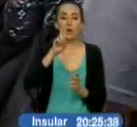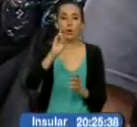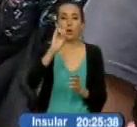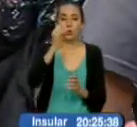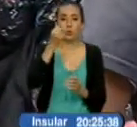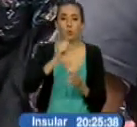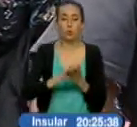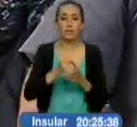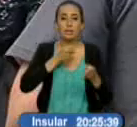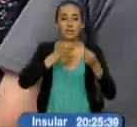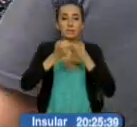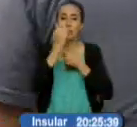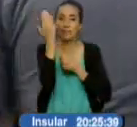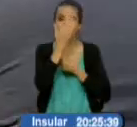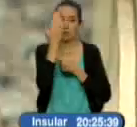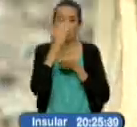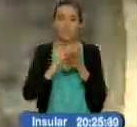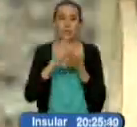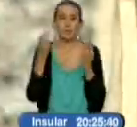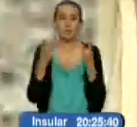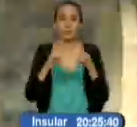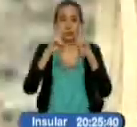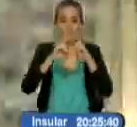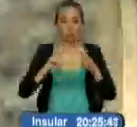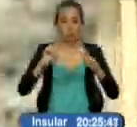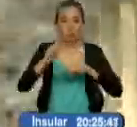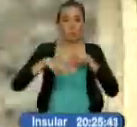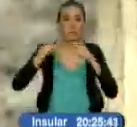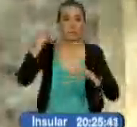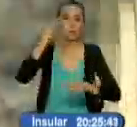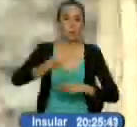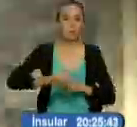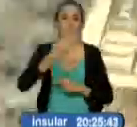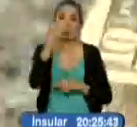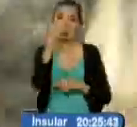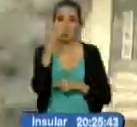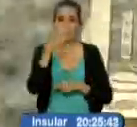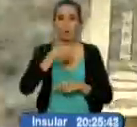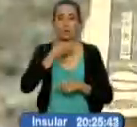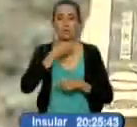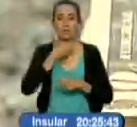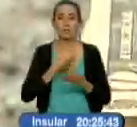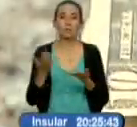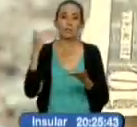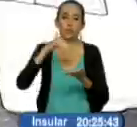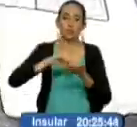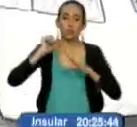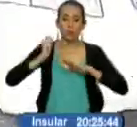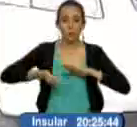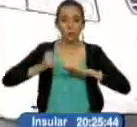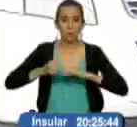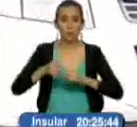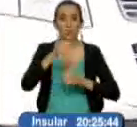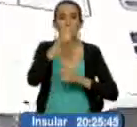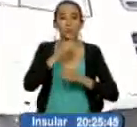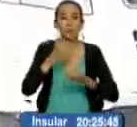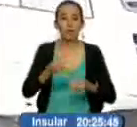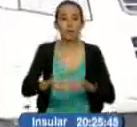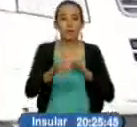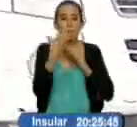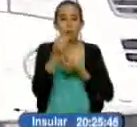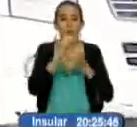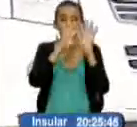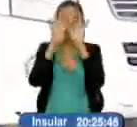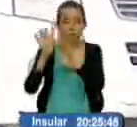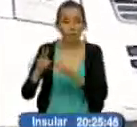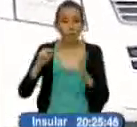de Televisión Satelital. En esta investigación, el próximo 14 de agosto se reinstalará la audiencia privada para conocer la información de los